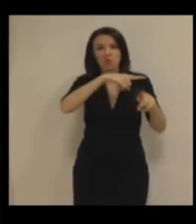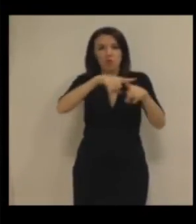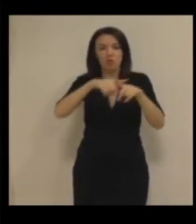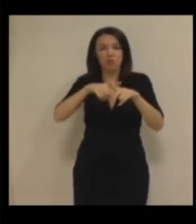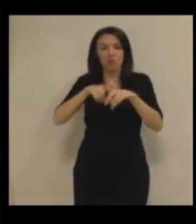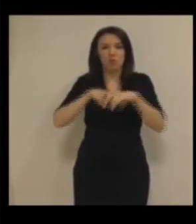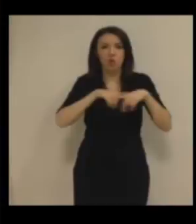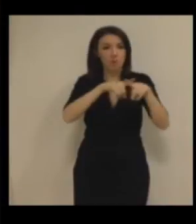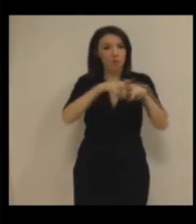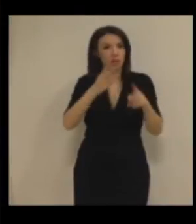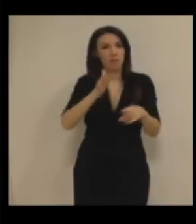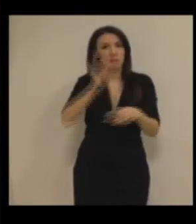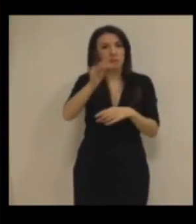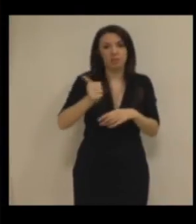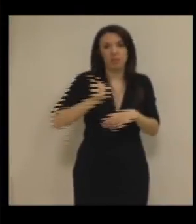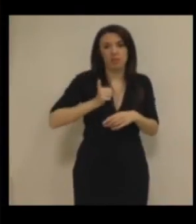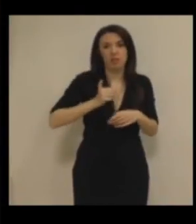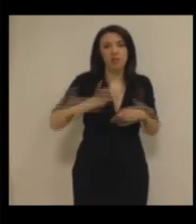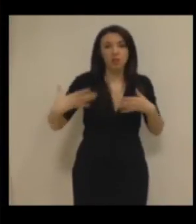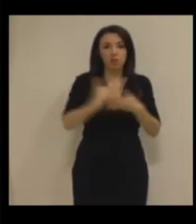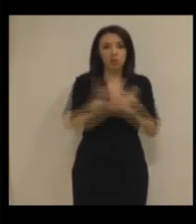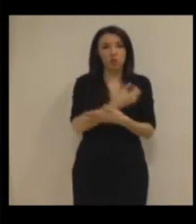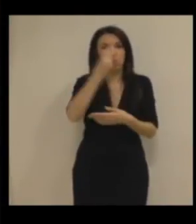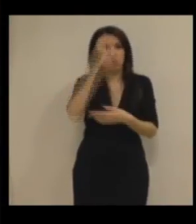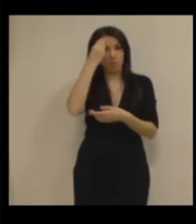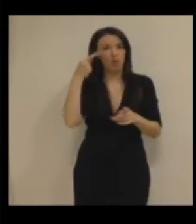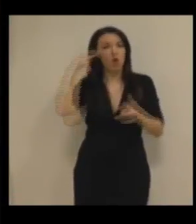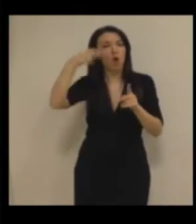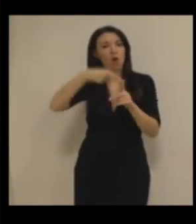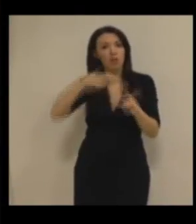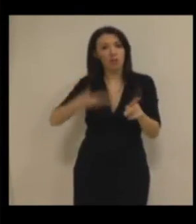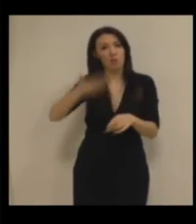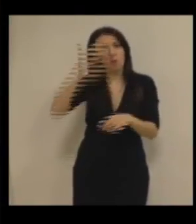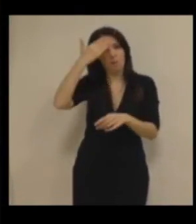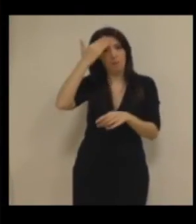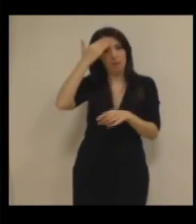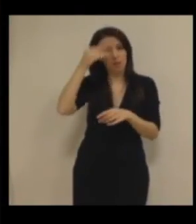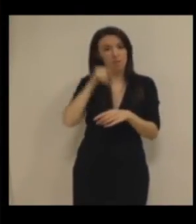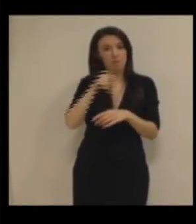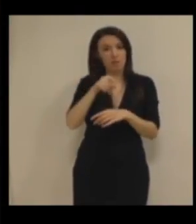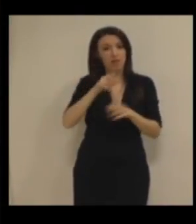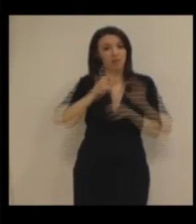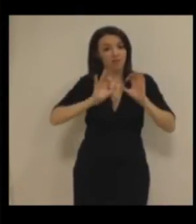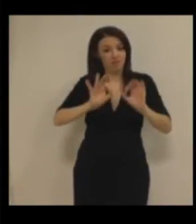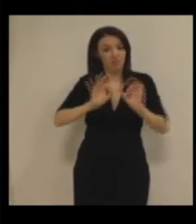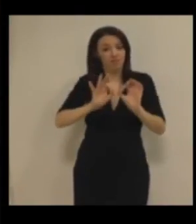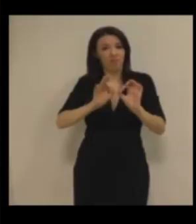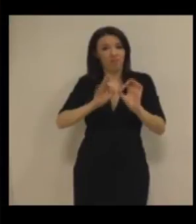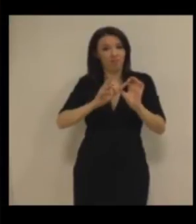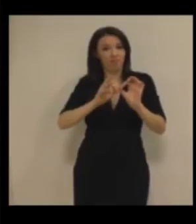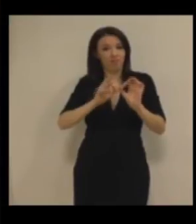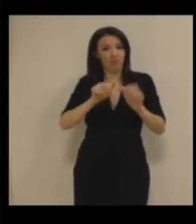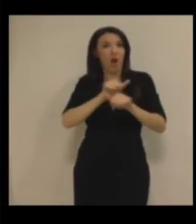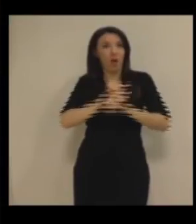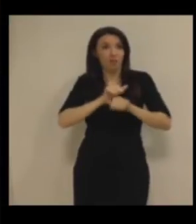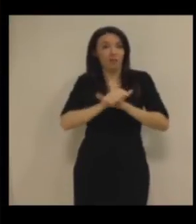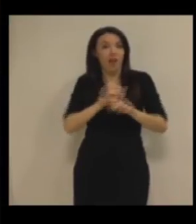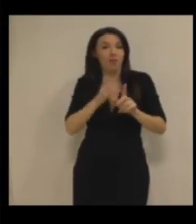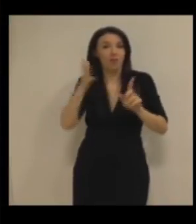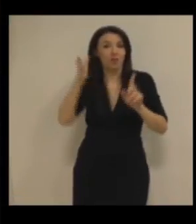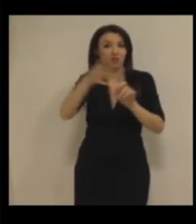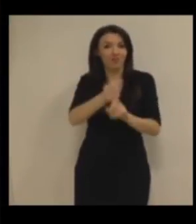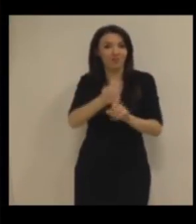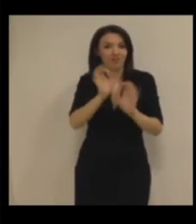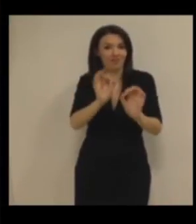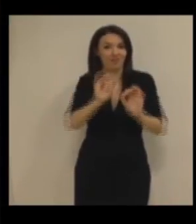y beneficio para todos, creo que es el objetivo principal, y en ese camino esperamos llegar.